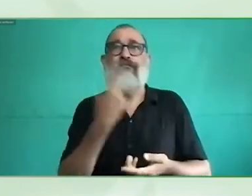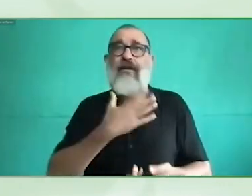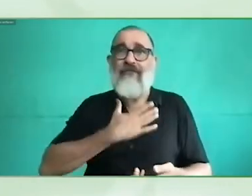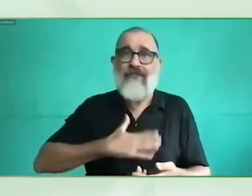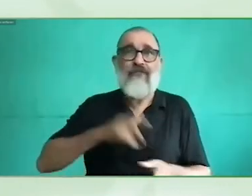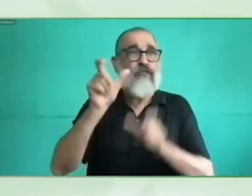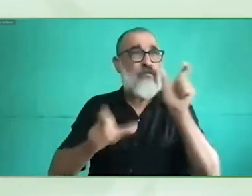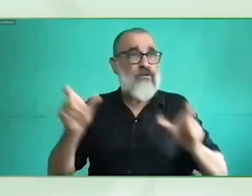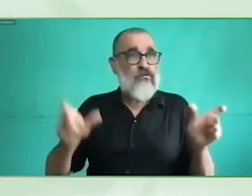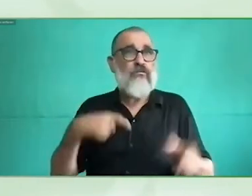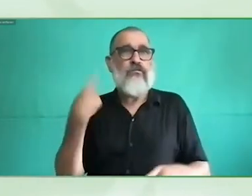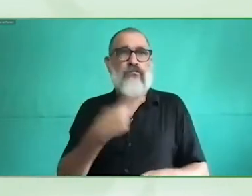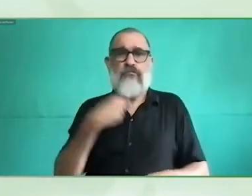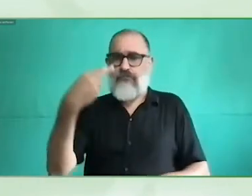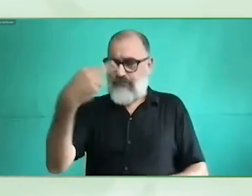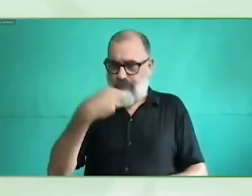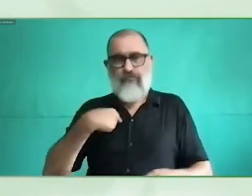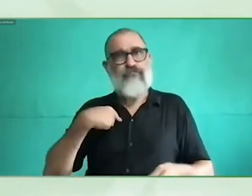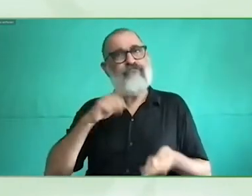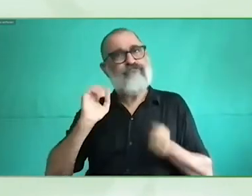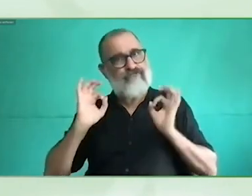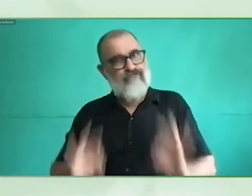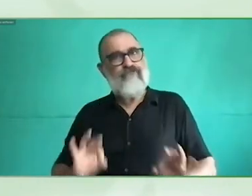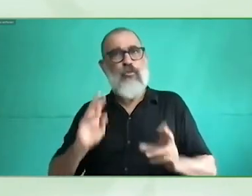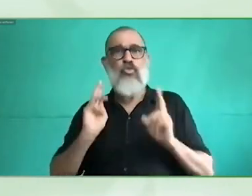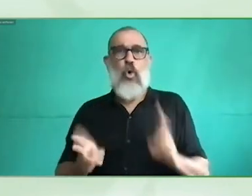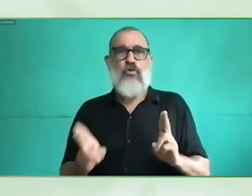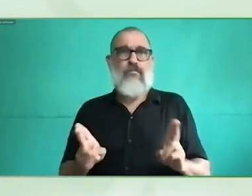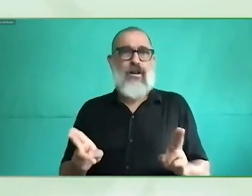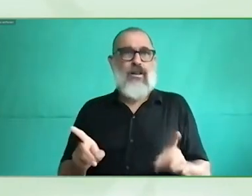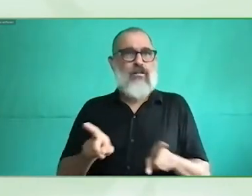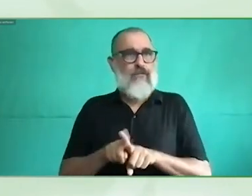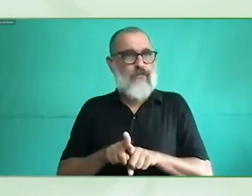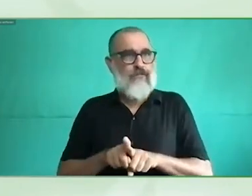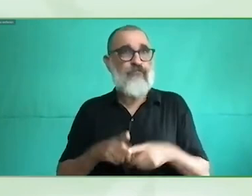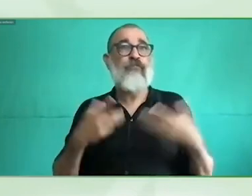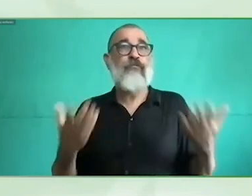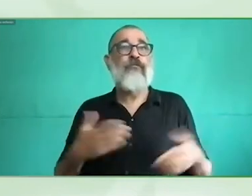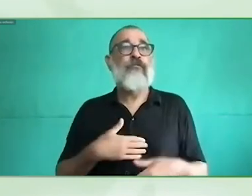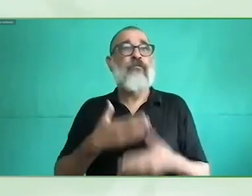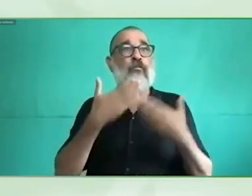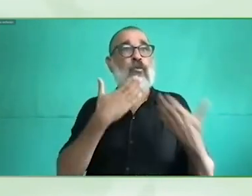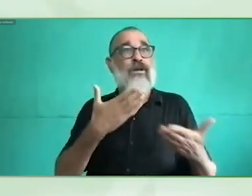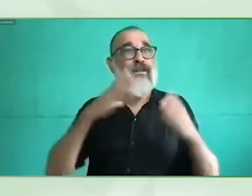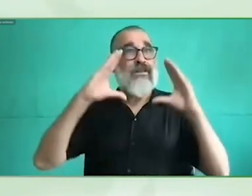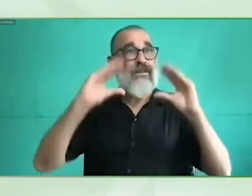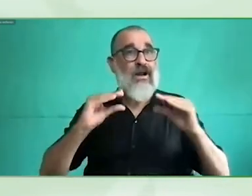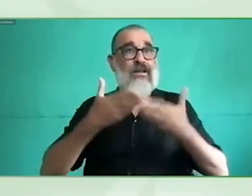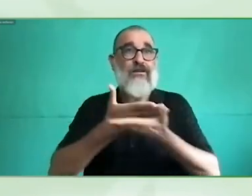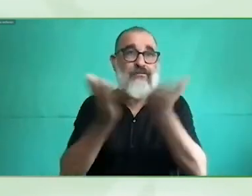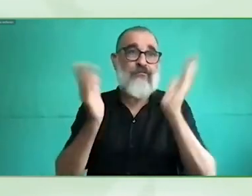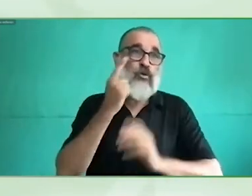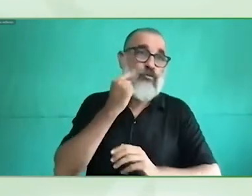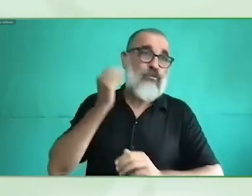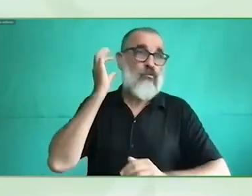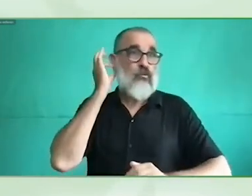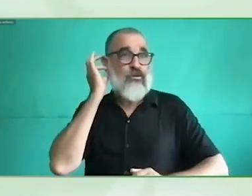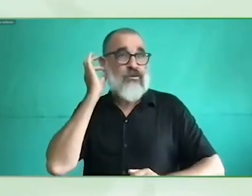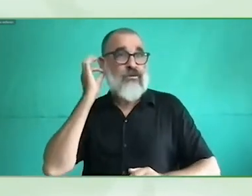31 años soy de Ecuador y vine a este mundo en un cuerpo nada convencional